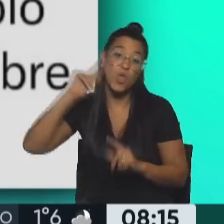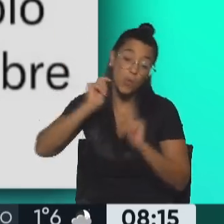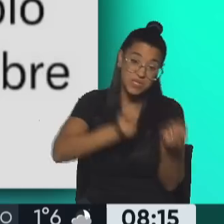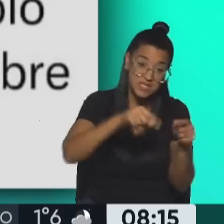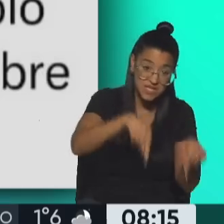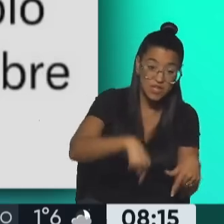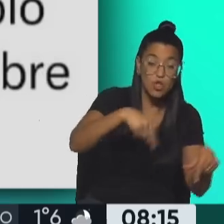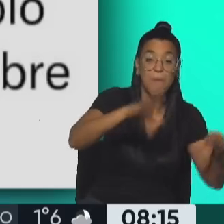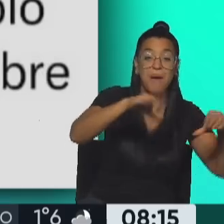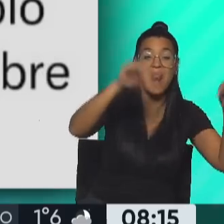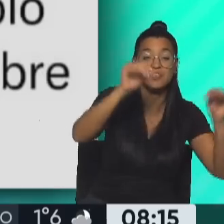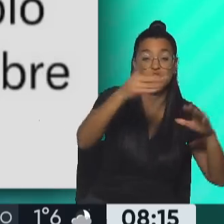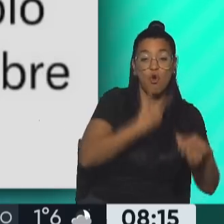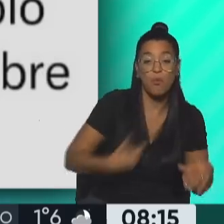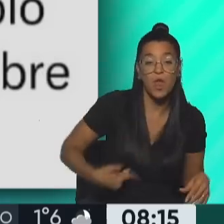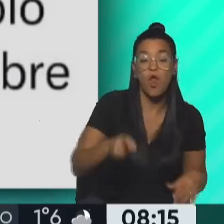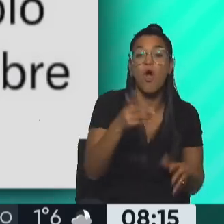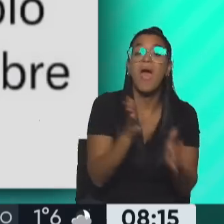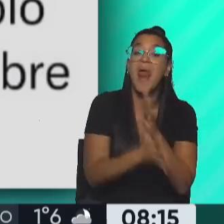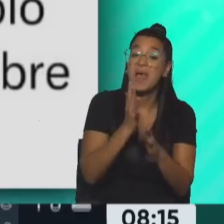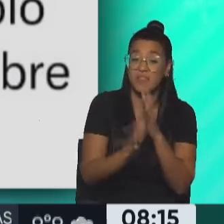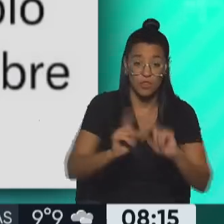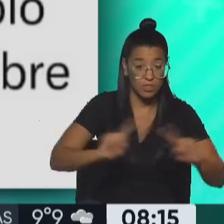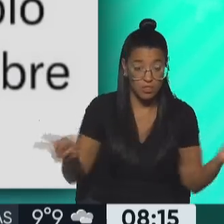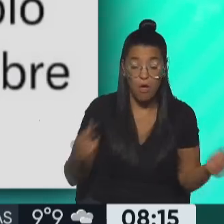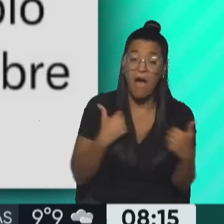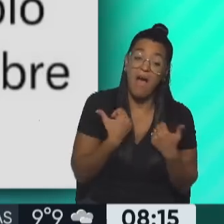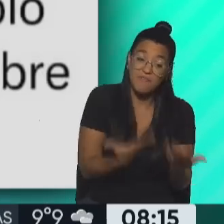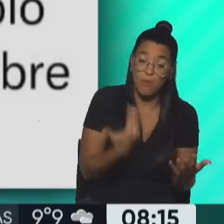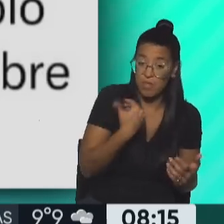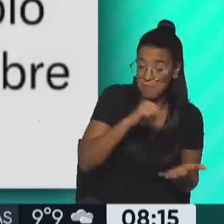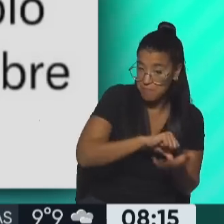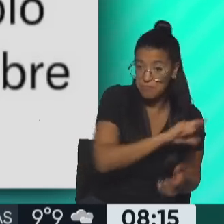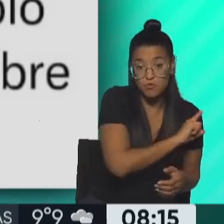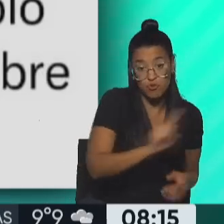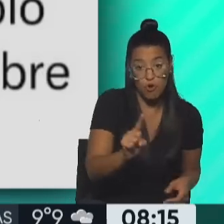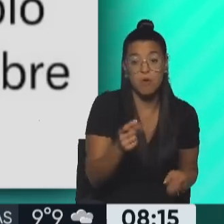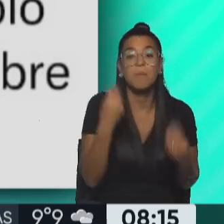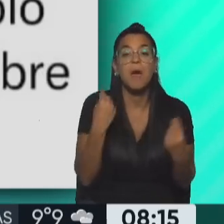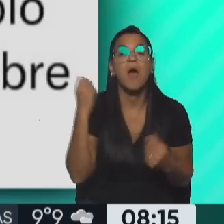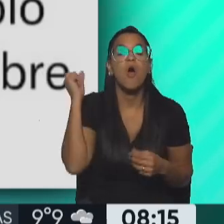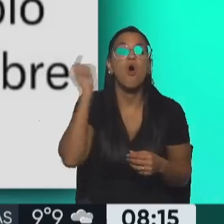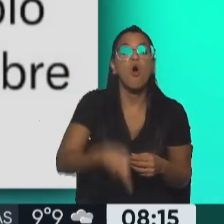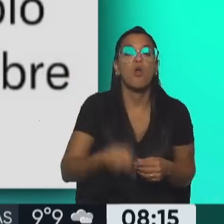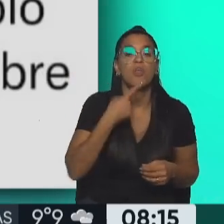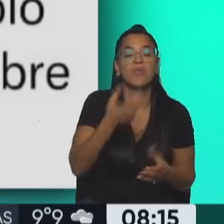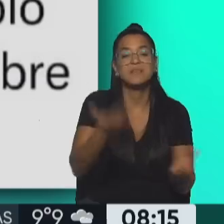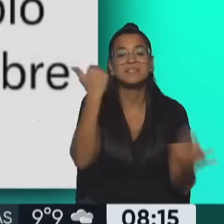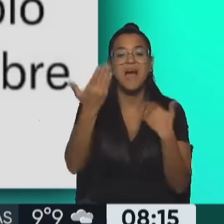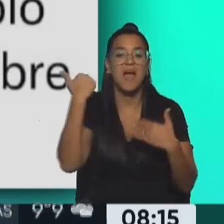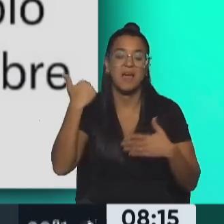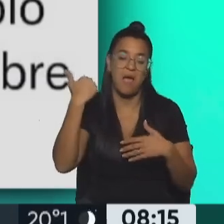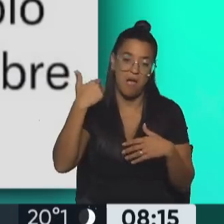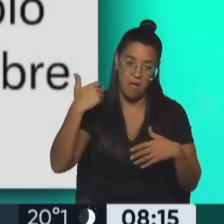a Palacio de Gobierno no fue gratis tampoco a favor del país para dar la orden de sacar las tropas